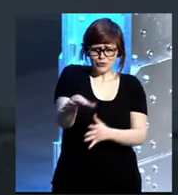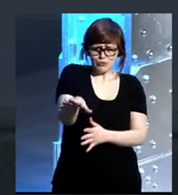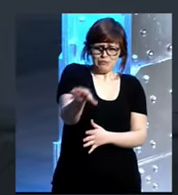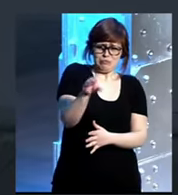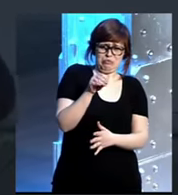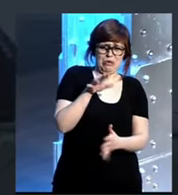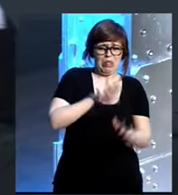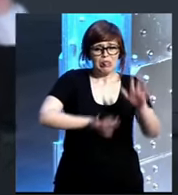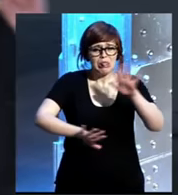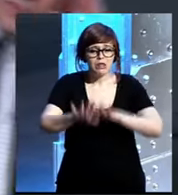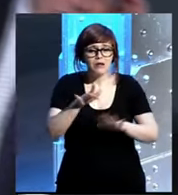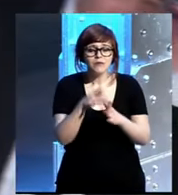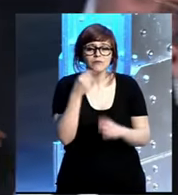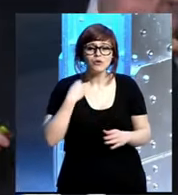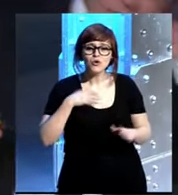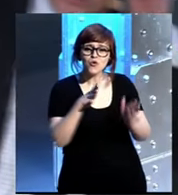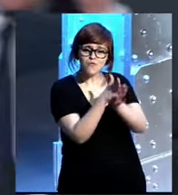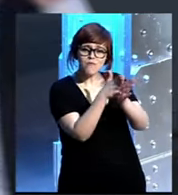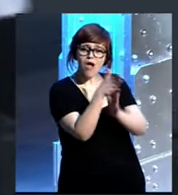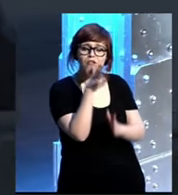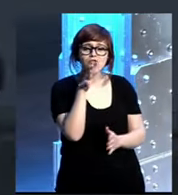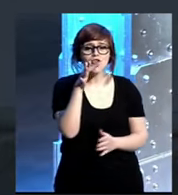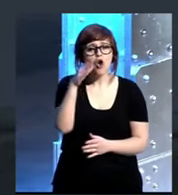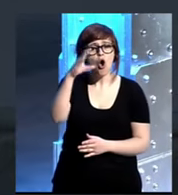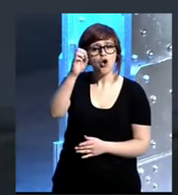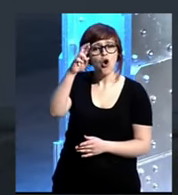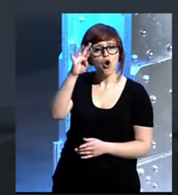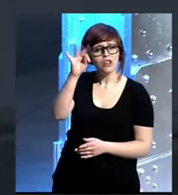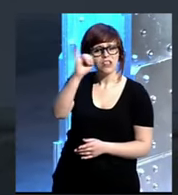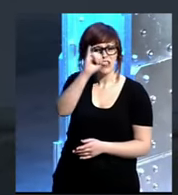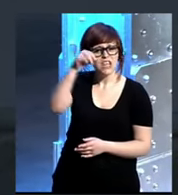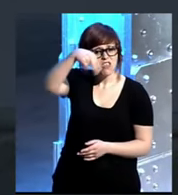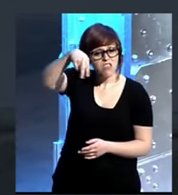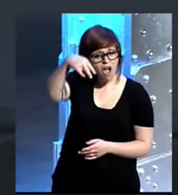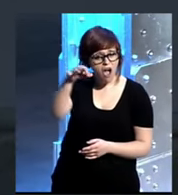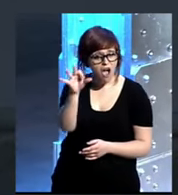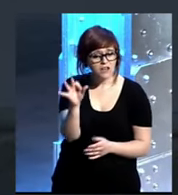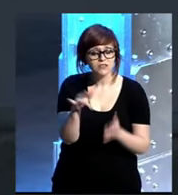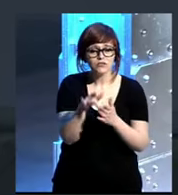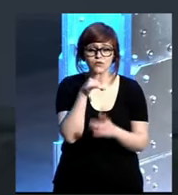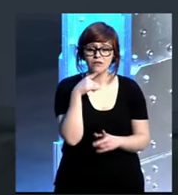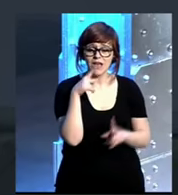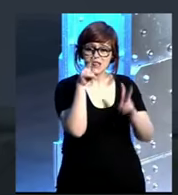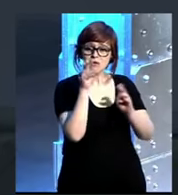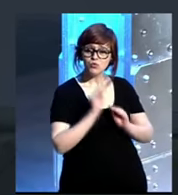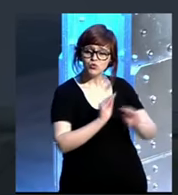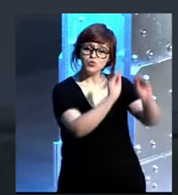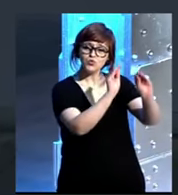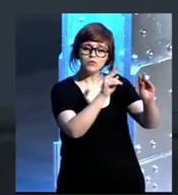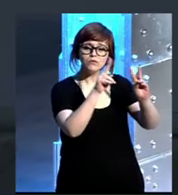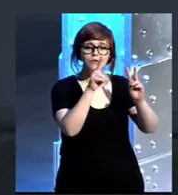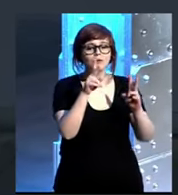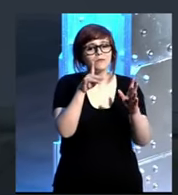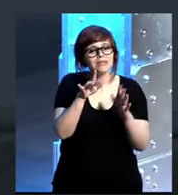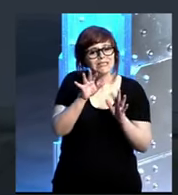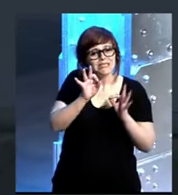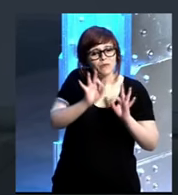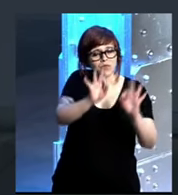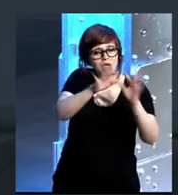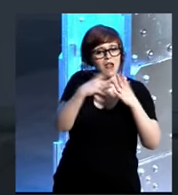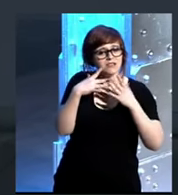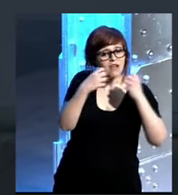compañero Fernando Cortiñas, que estaba por ahí. Fernando Cortiñas es quien se ocupa de todos los temas de salud en Telefónica y especialmente en América